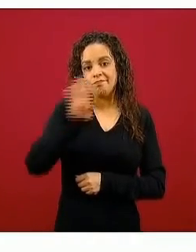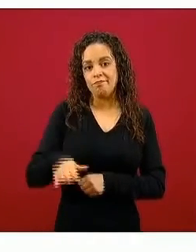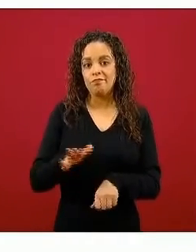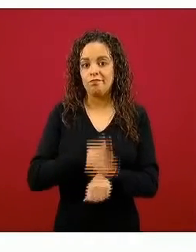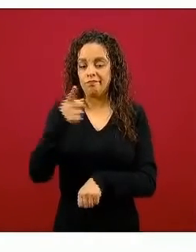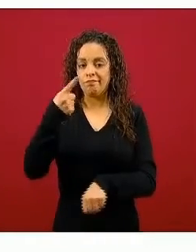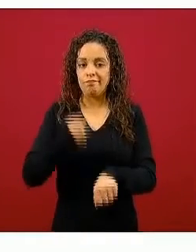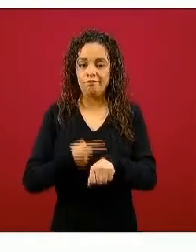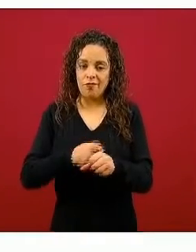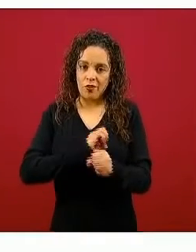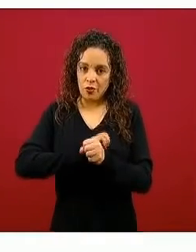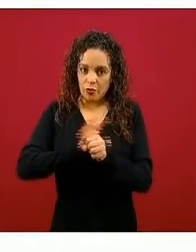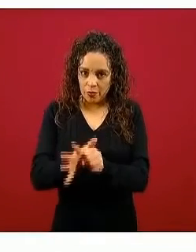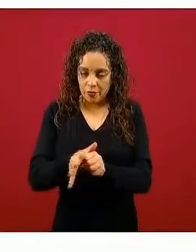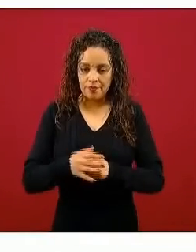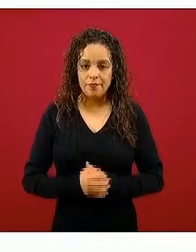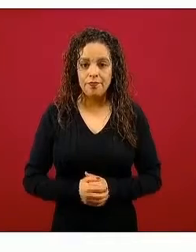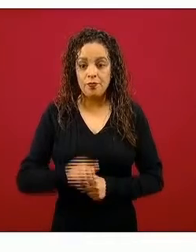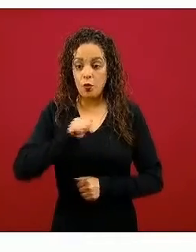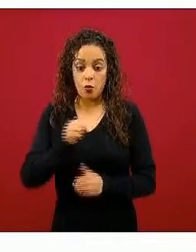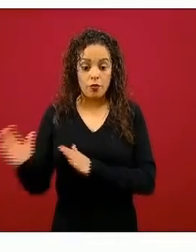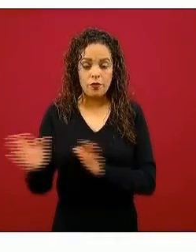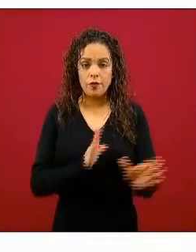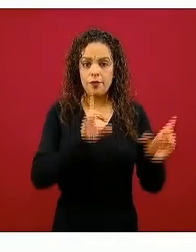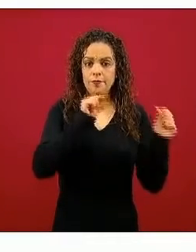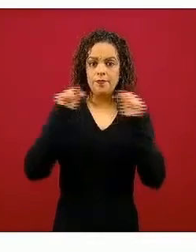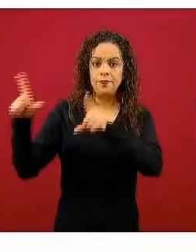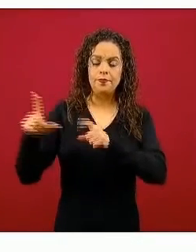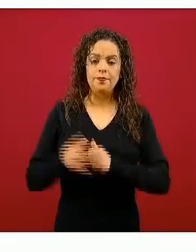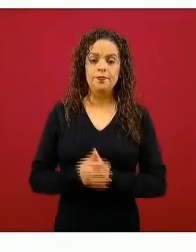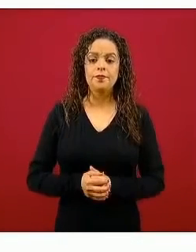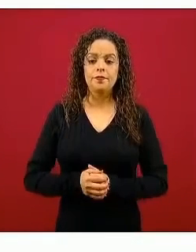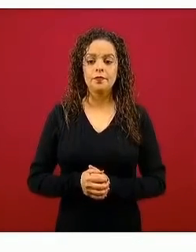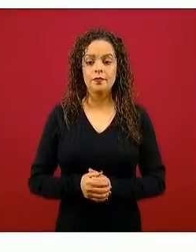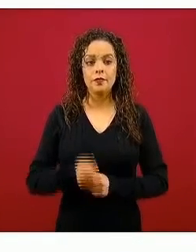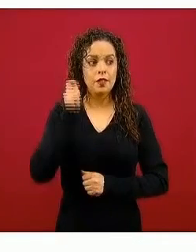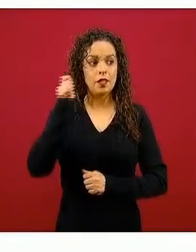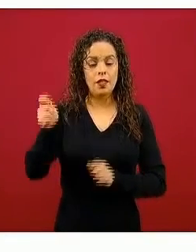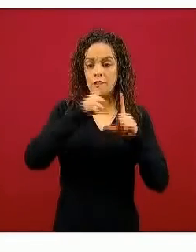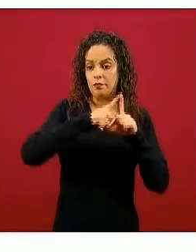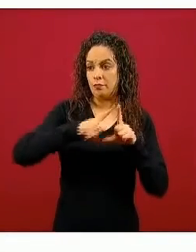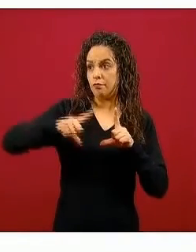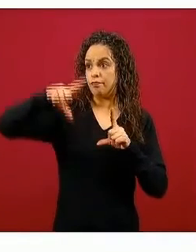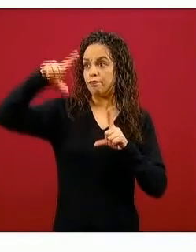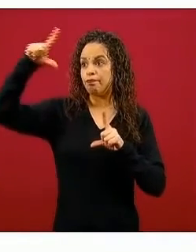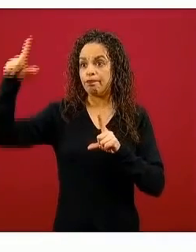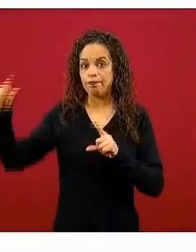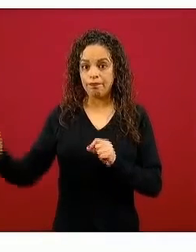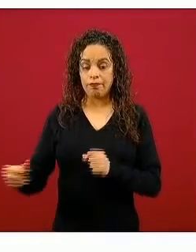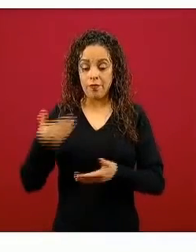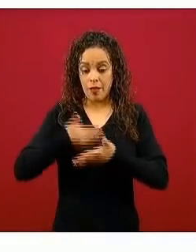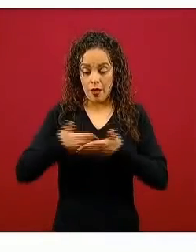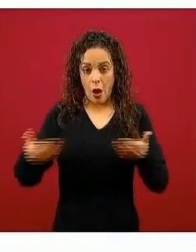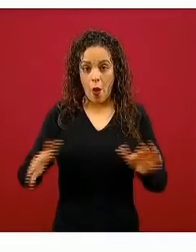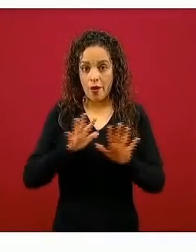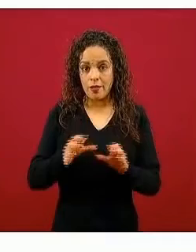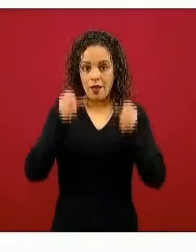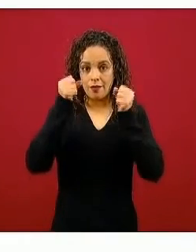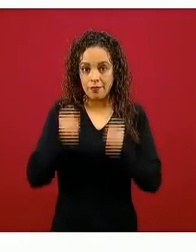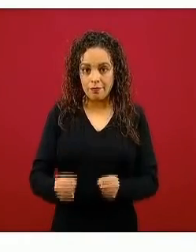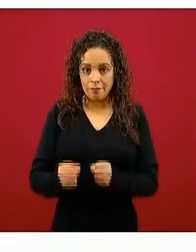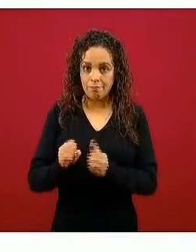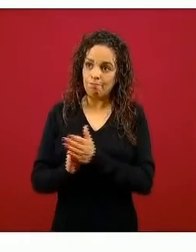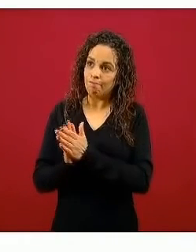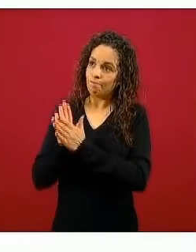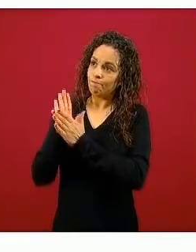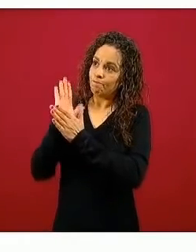barras. Veamos la siguiente diapositiva, en la cual es la curva epidémica, los casos que hasta el momento se han confirmado y los casos